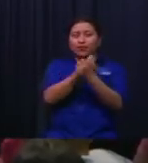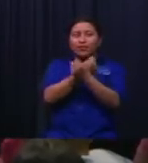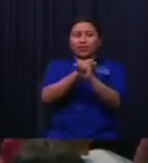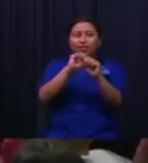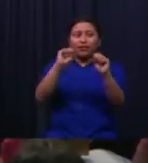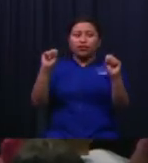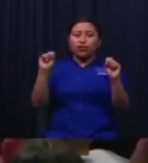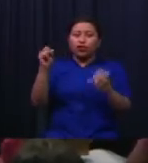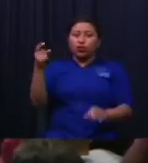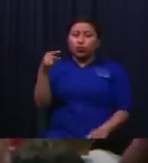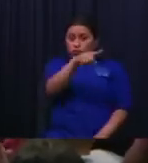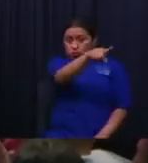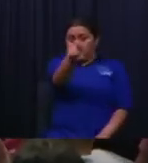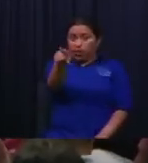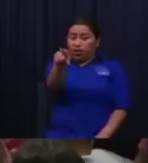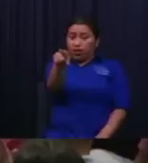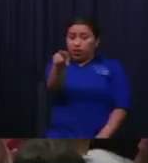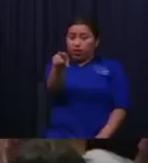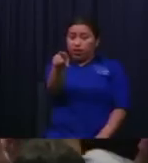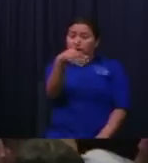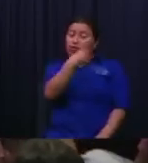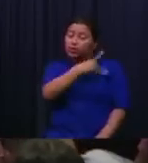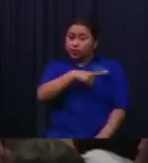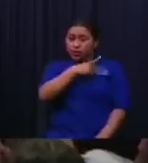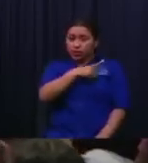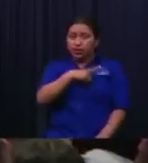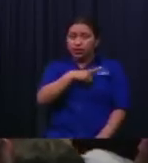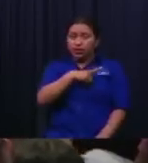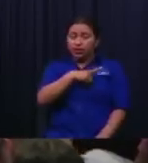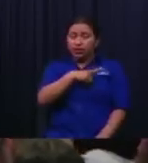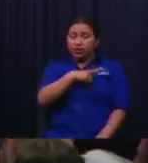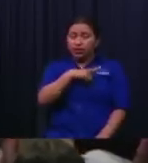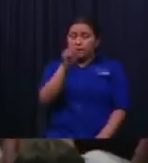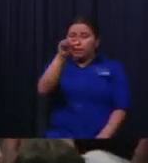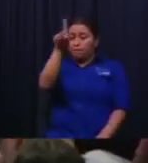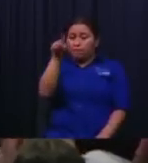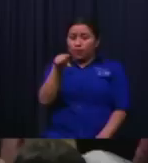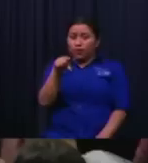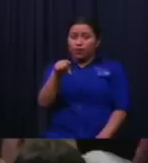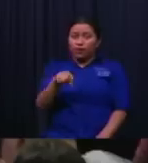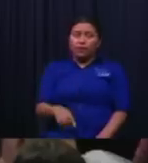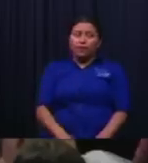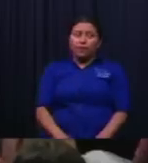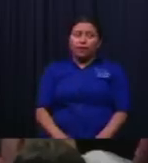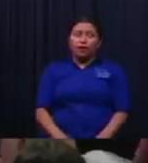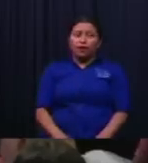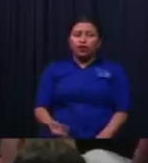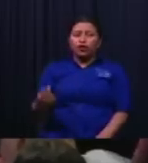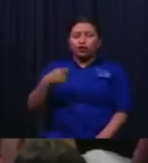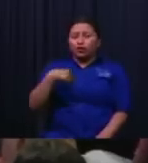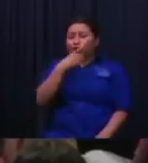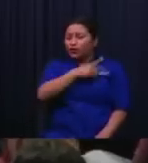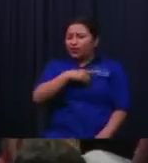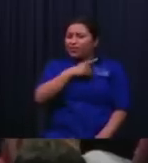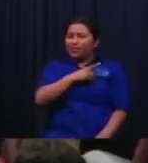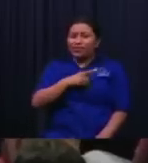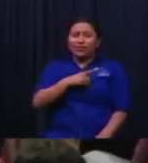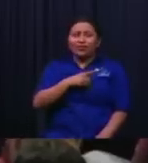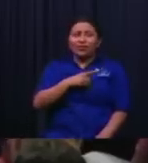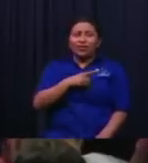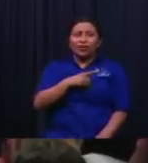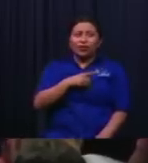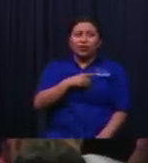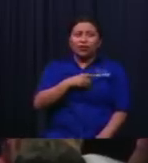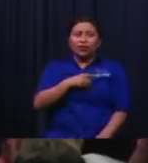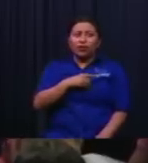Yo no sé cuánto lo anhelan. Yo lo deseo a cada momento en mi vida, hermano. Que en el carro, cuando